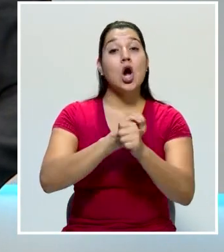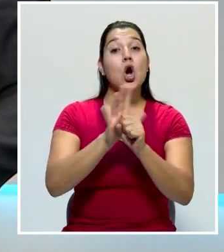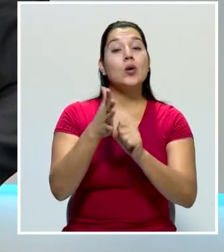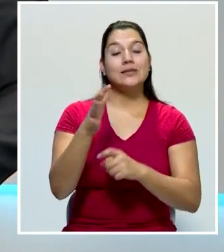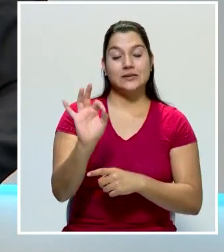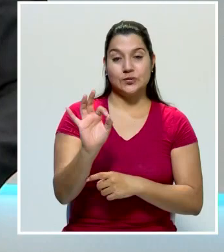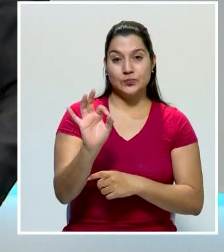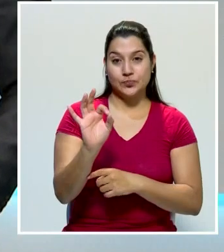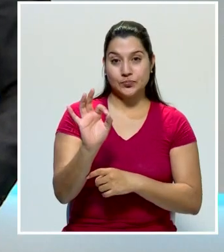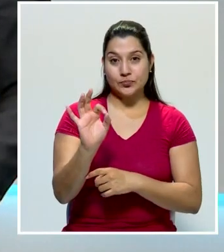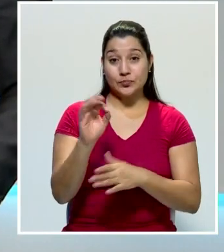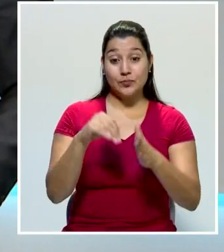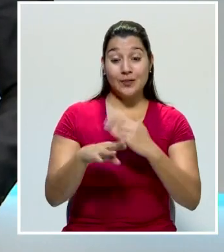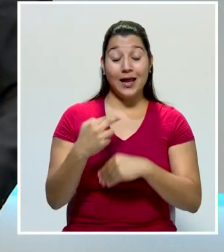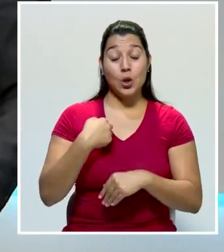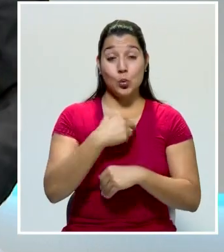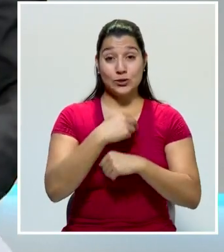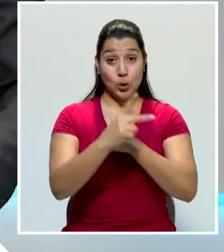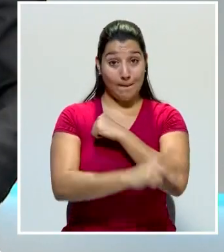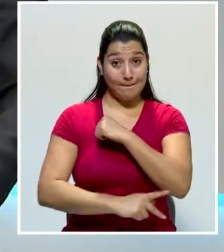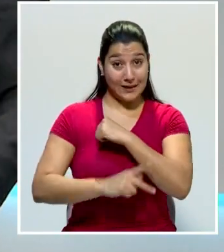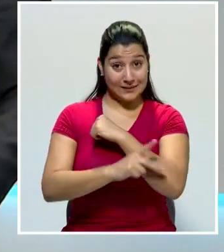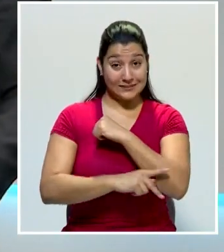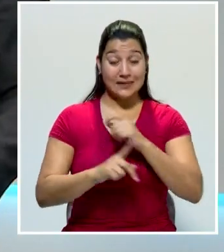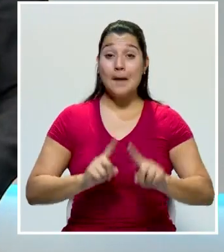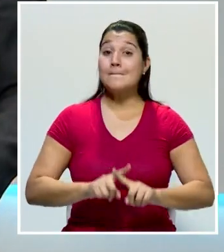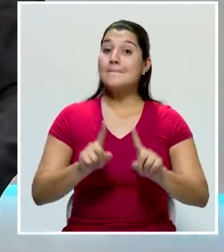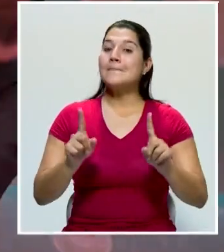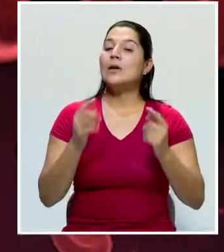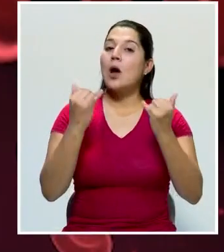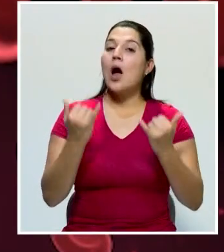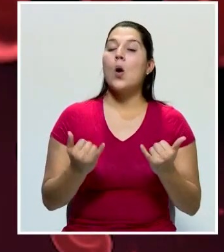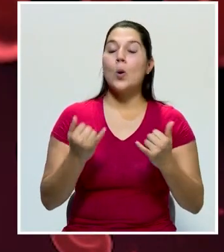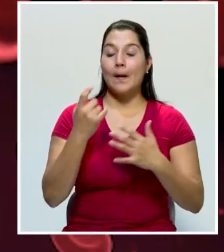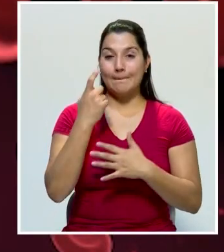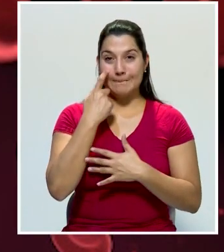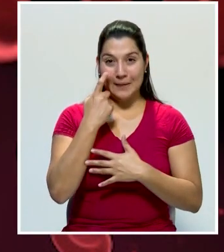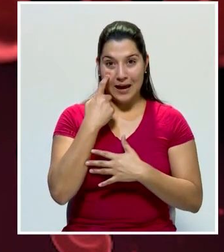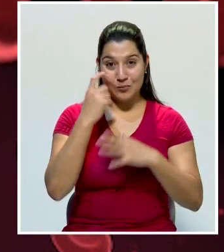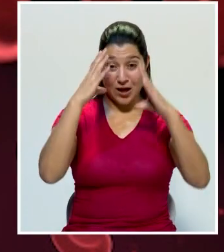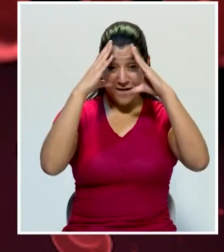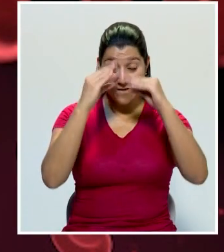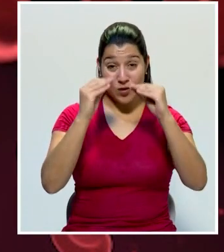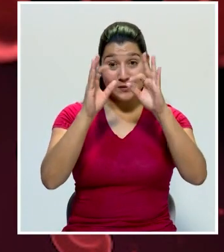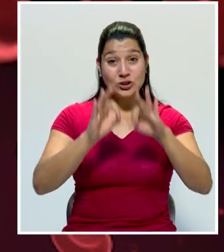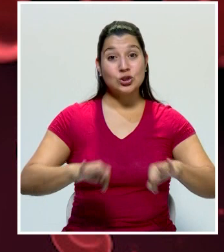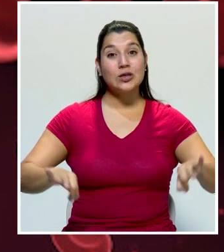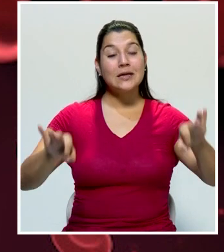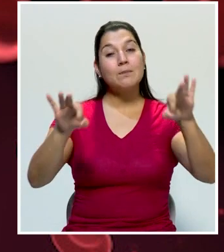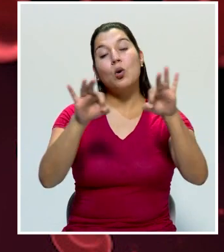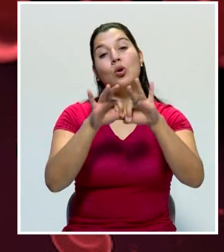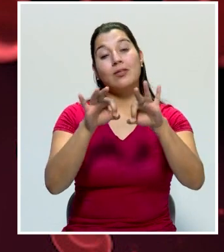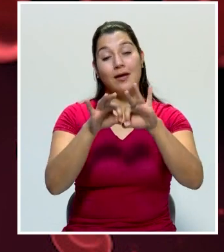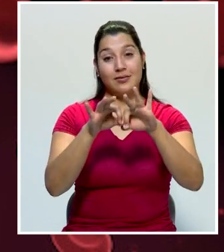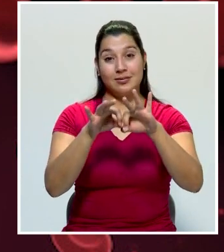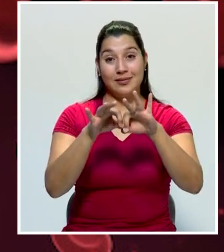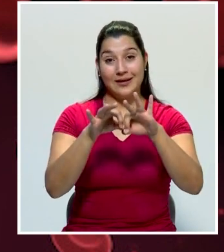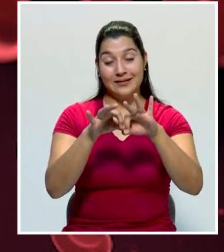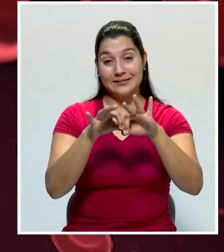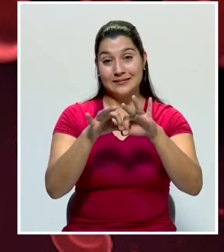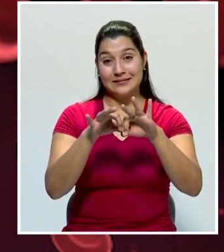situación COVID-19 en nuestro país. Pero precisamente vamos a repasar los datos importantes que se generan